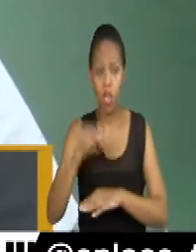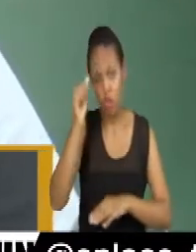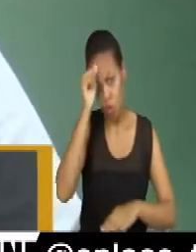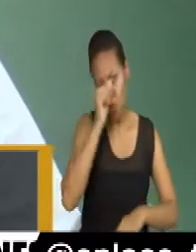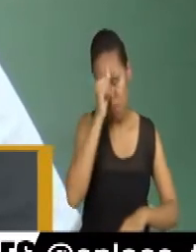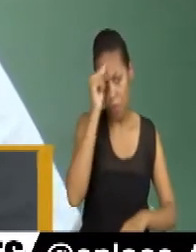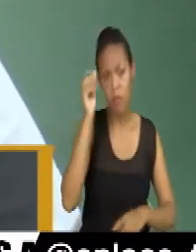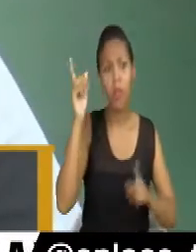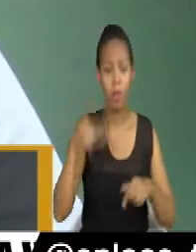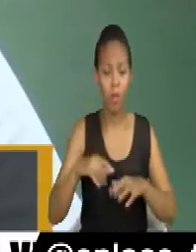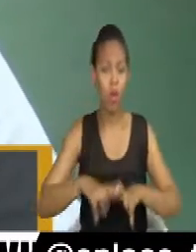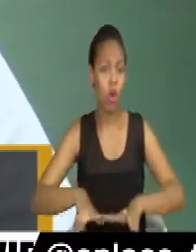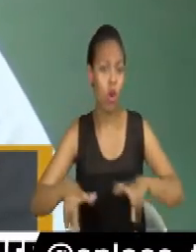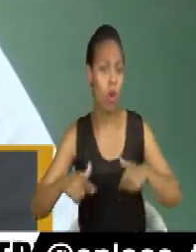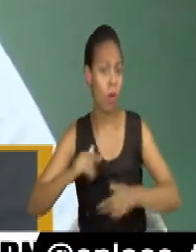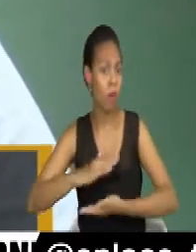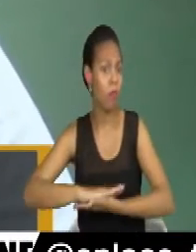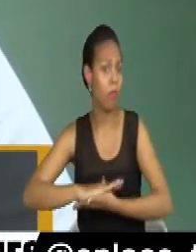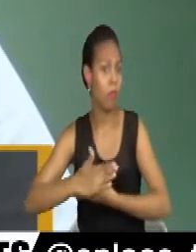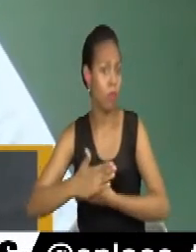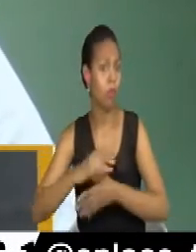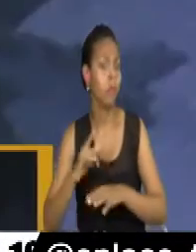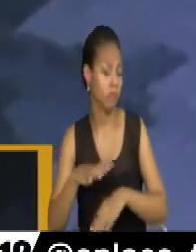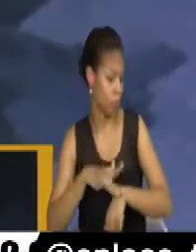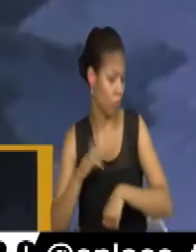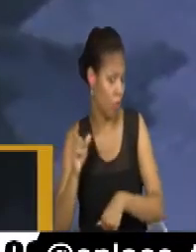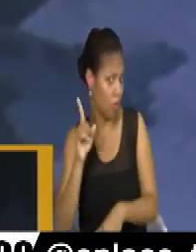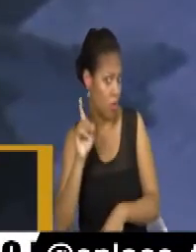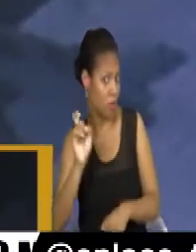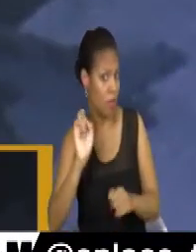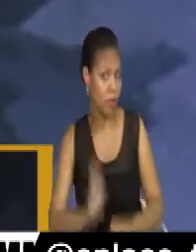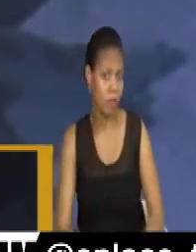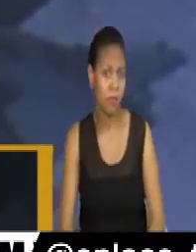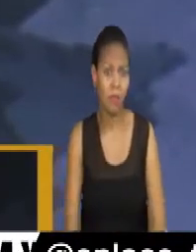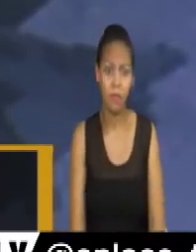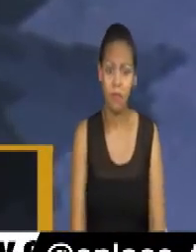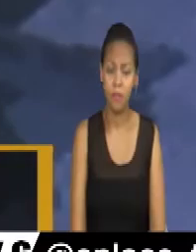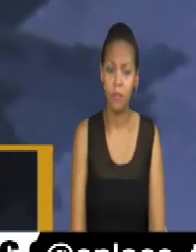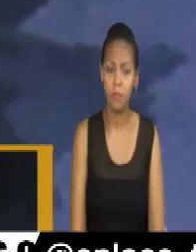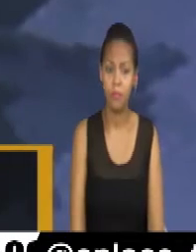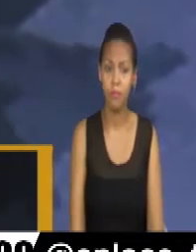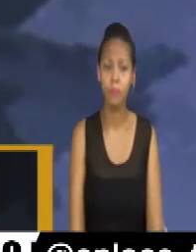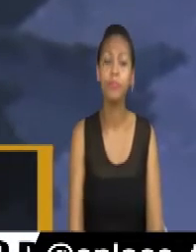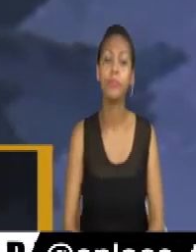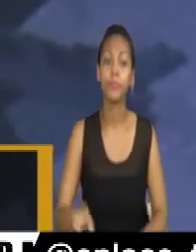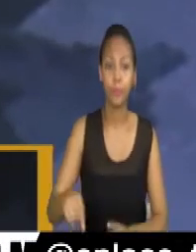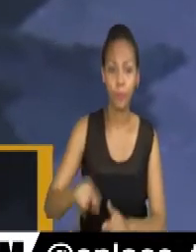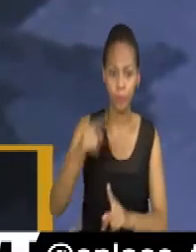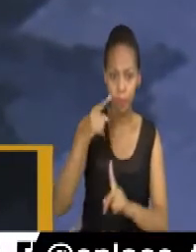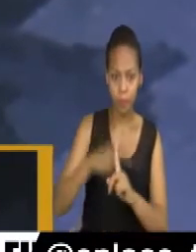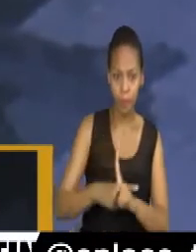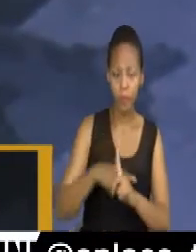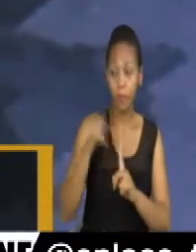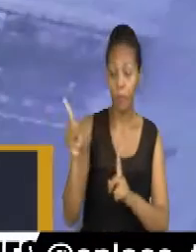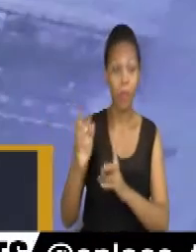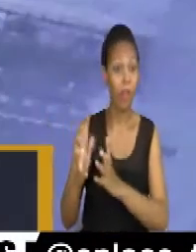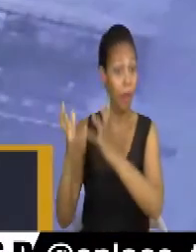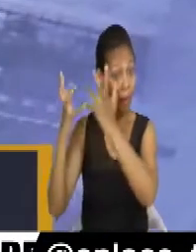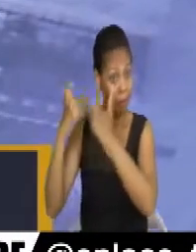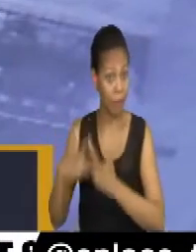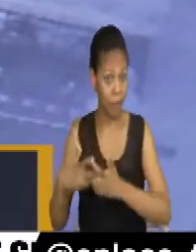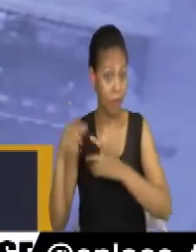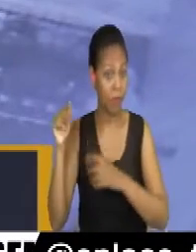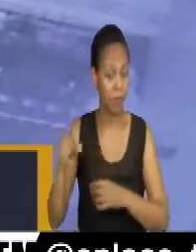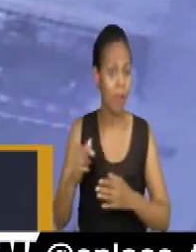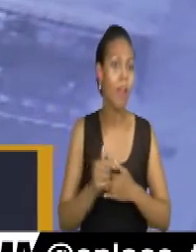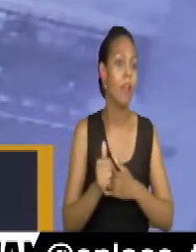hurtaron el portátil y también fue en horas temprano, a las 6. En lo que va corrido de este mes, esta empresa de asesorías ya ha